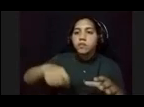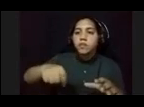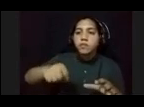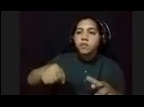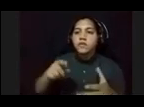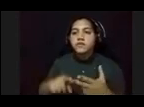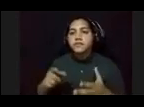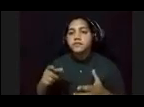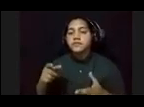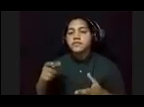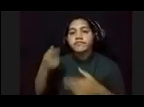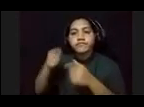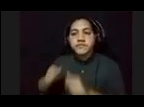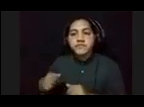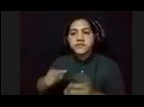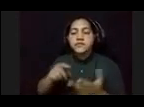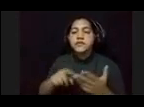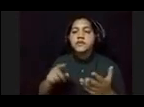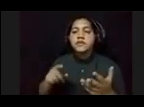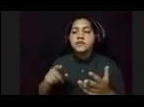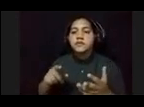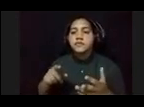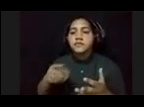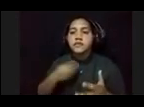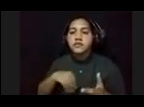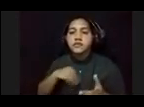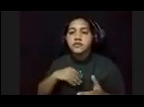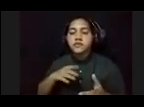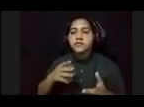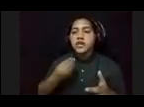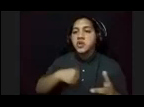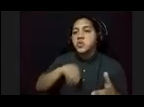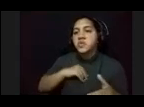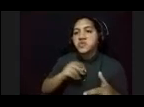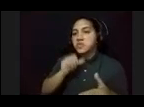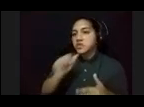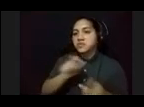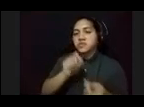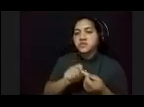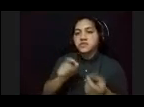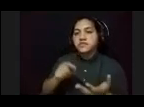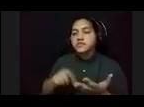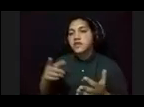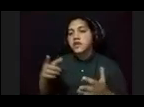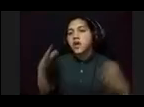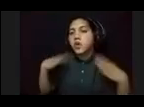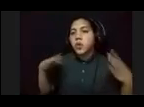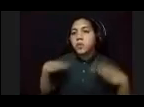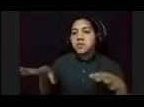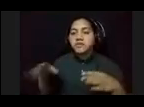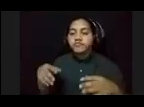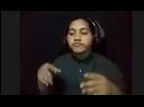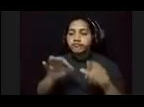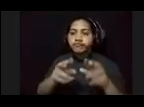prensista, propietarios, aquí no se especifica el propietario, un sastre en sastrería,